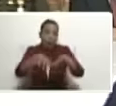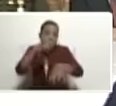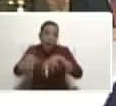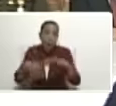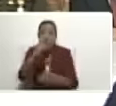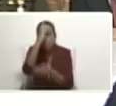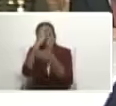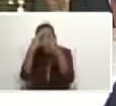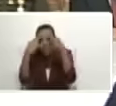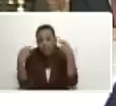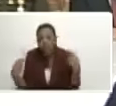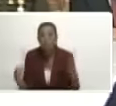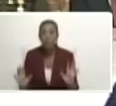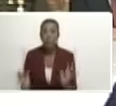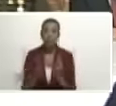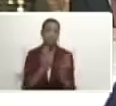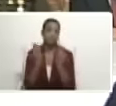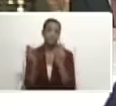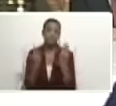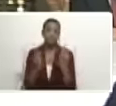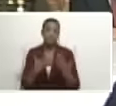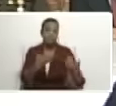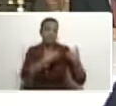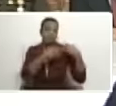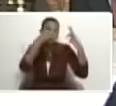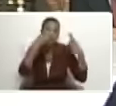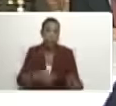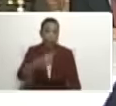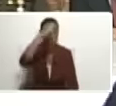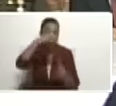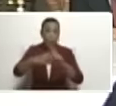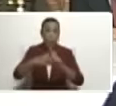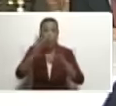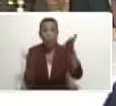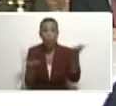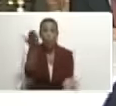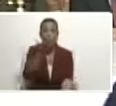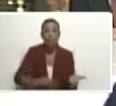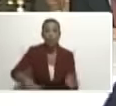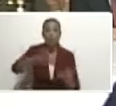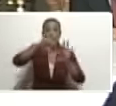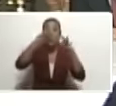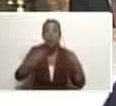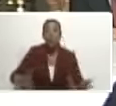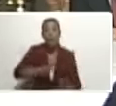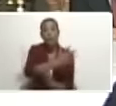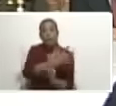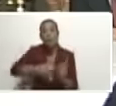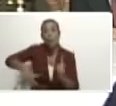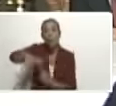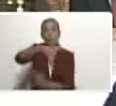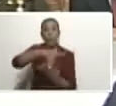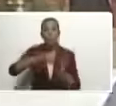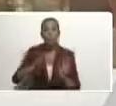inocentes que juegan un papel positivo para el equilibrio ecológico. ¿Ah?